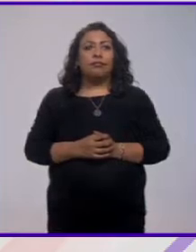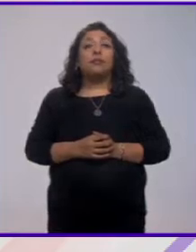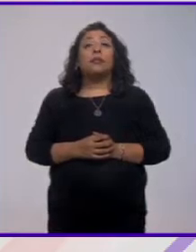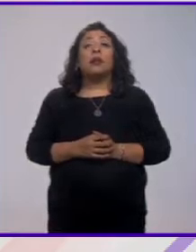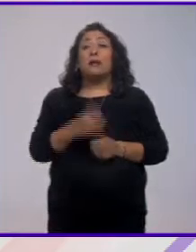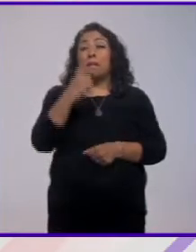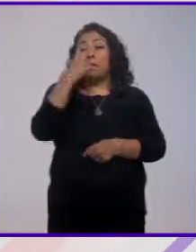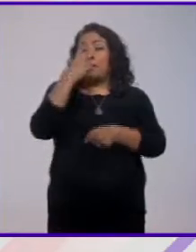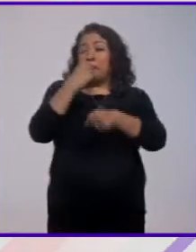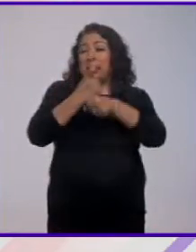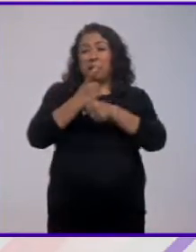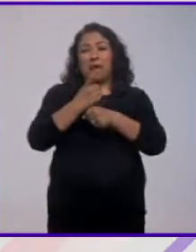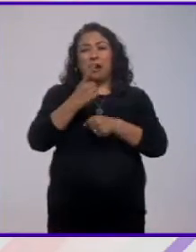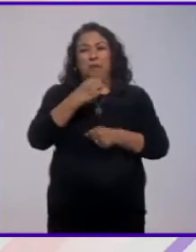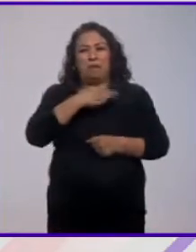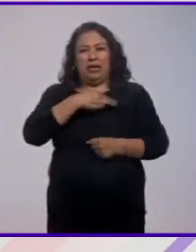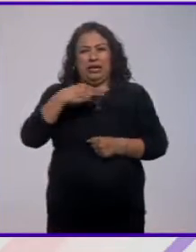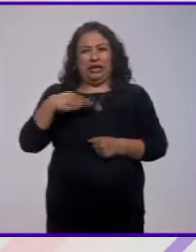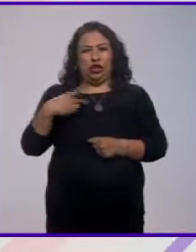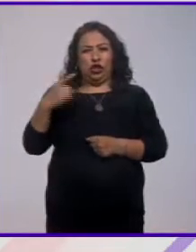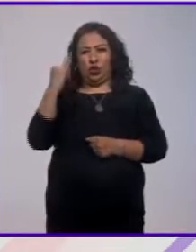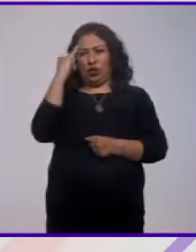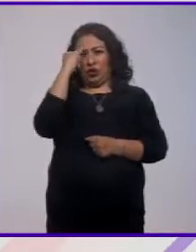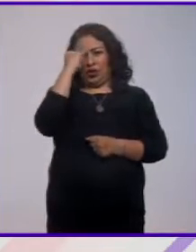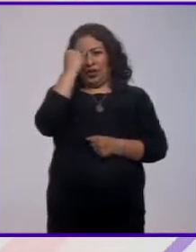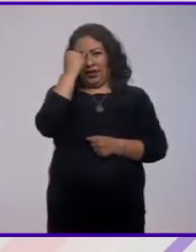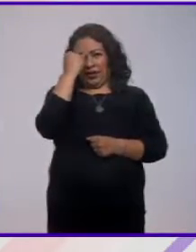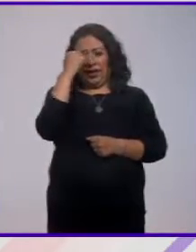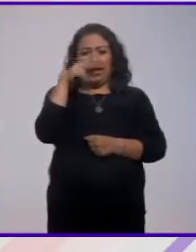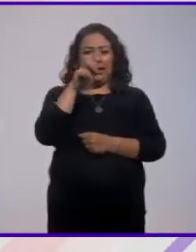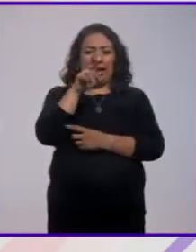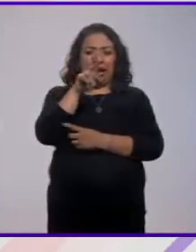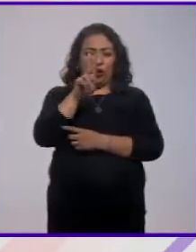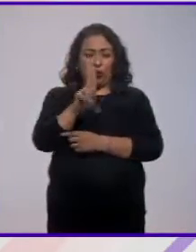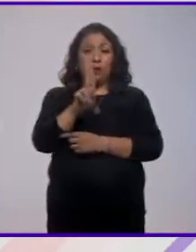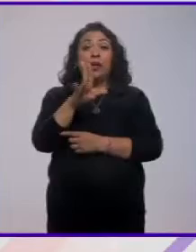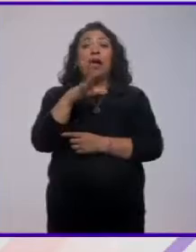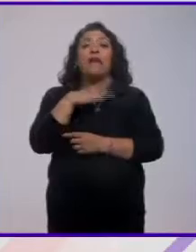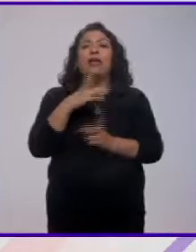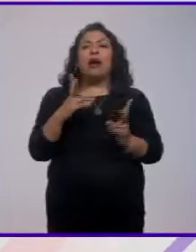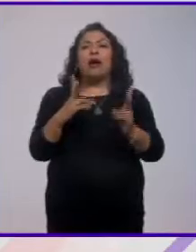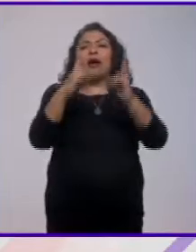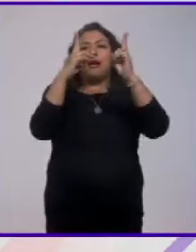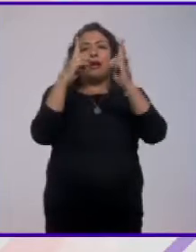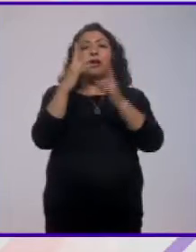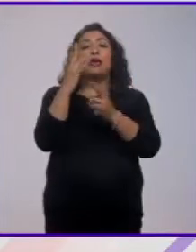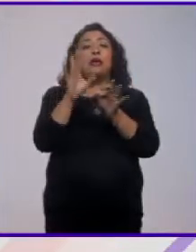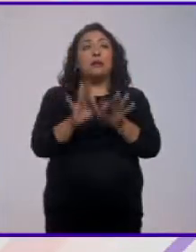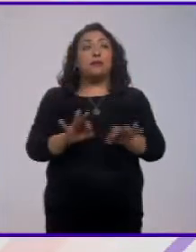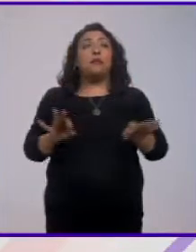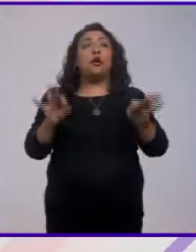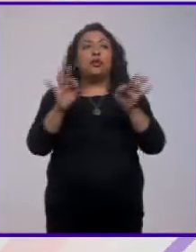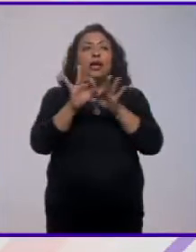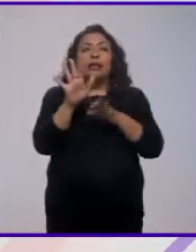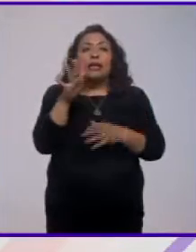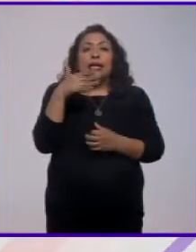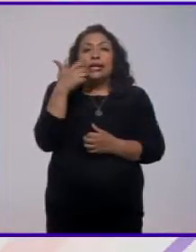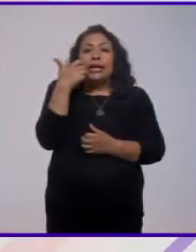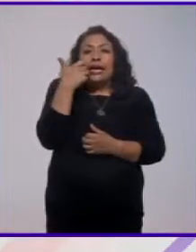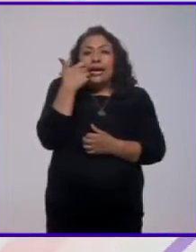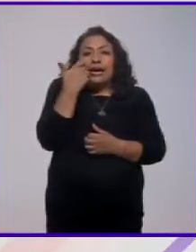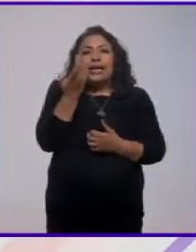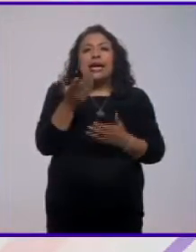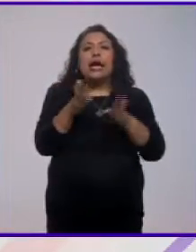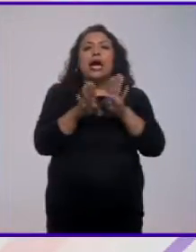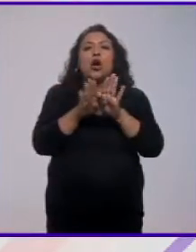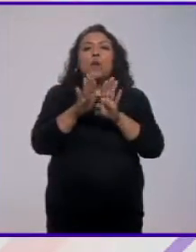El primer ministro de la India, que fue Jawaharlal Nehru, tenía un lema muy importante con el que trataba